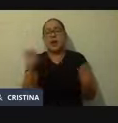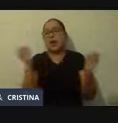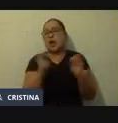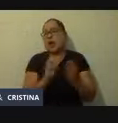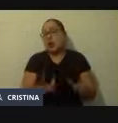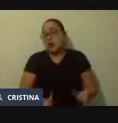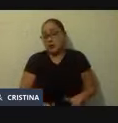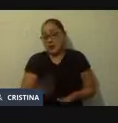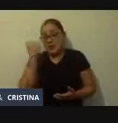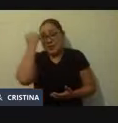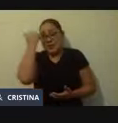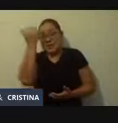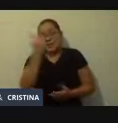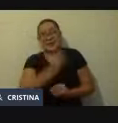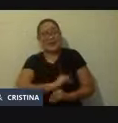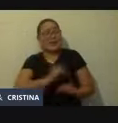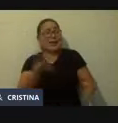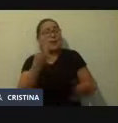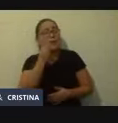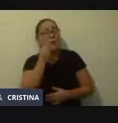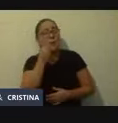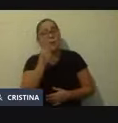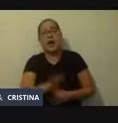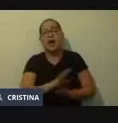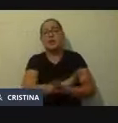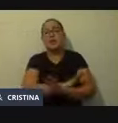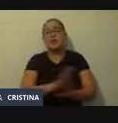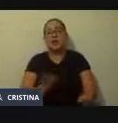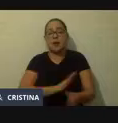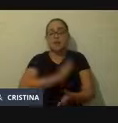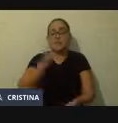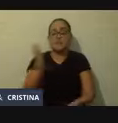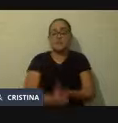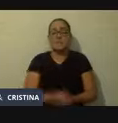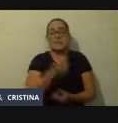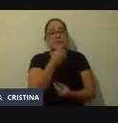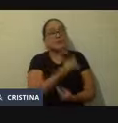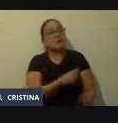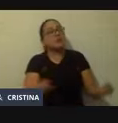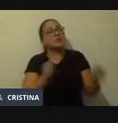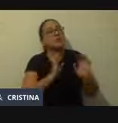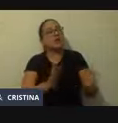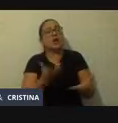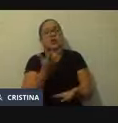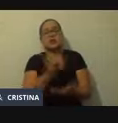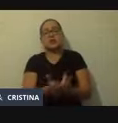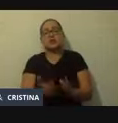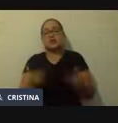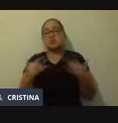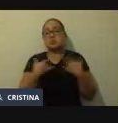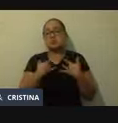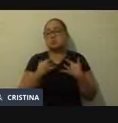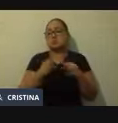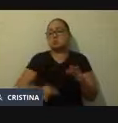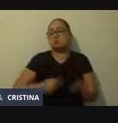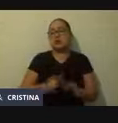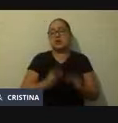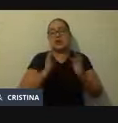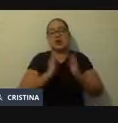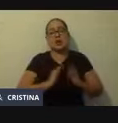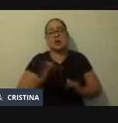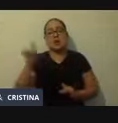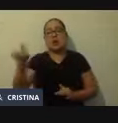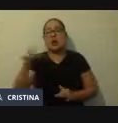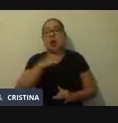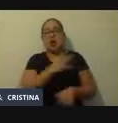increíble, creo que por fin vamos a detener el sistema, los niños hasta van a descansar, ¿no?, de esta violencia de sus compañeros. Y